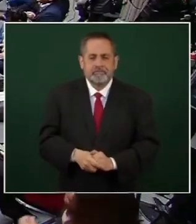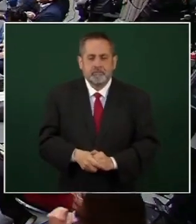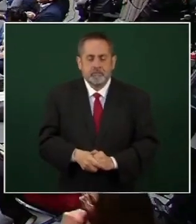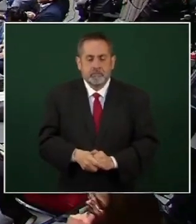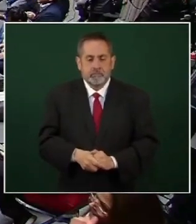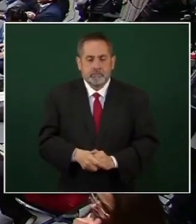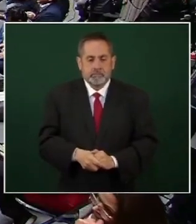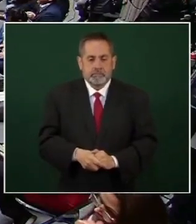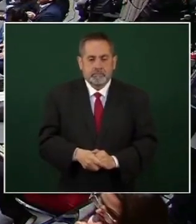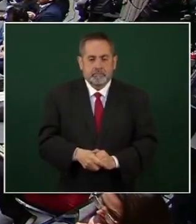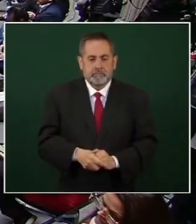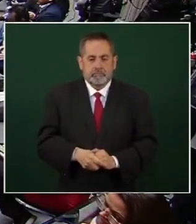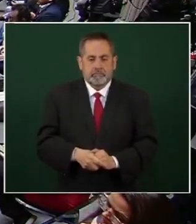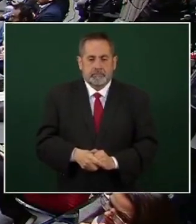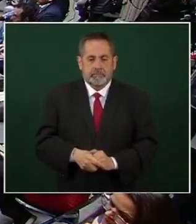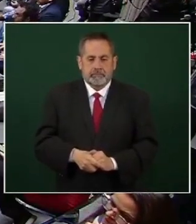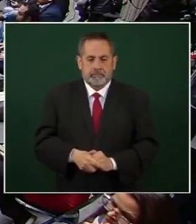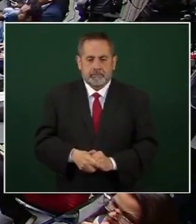una